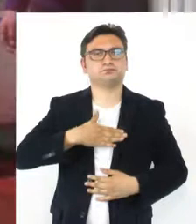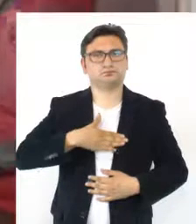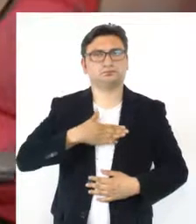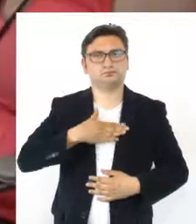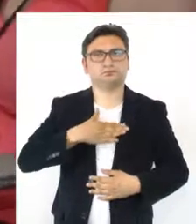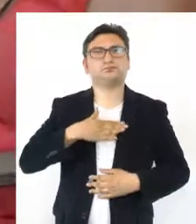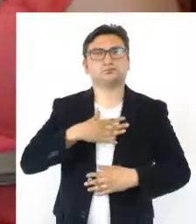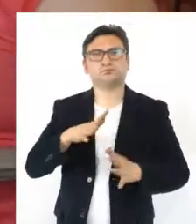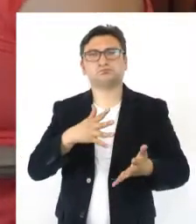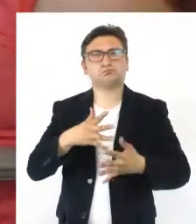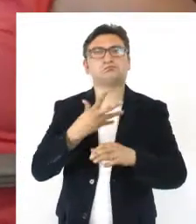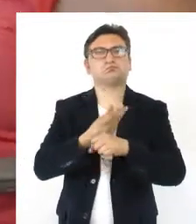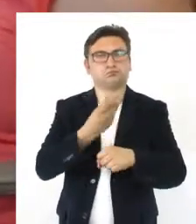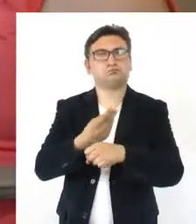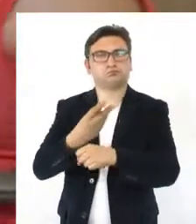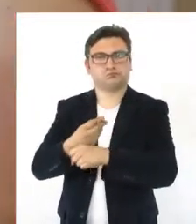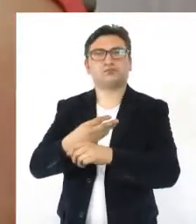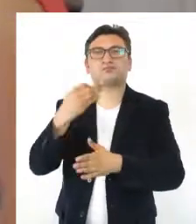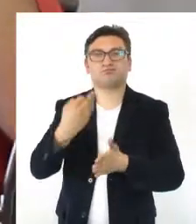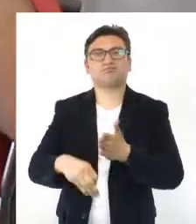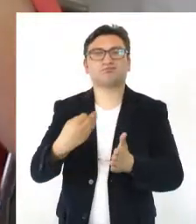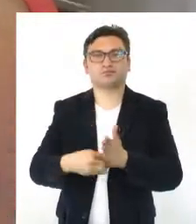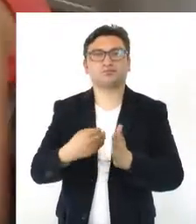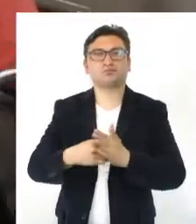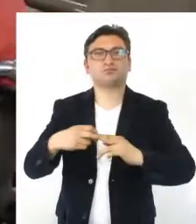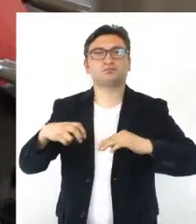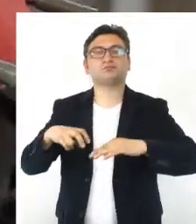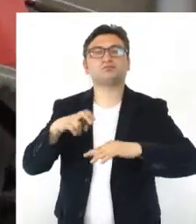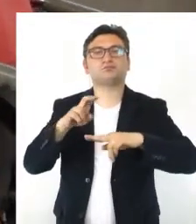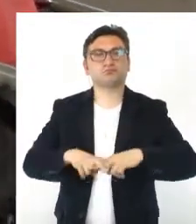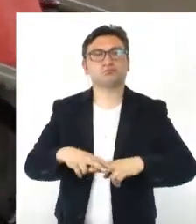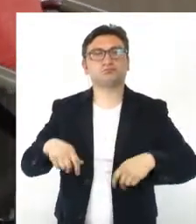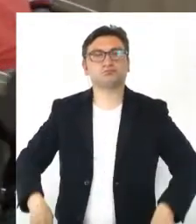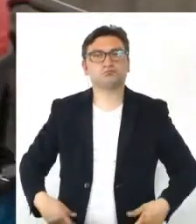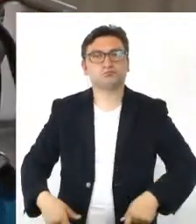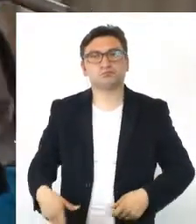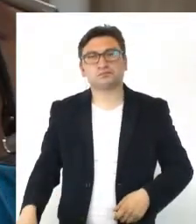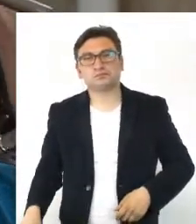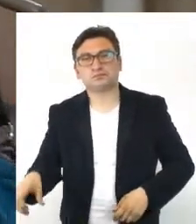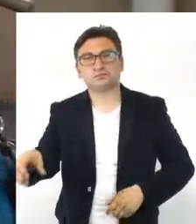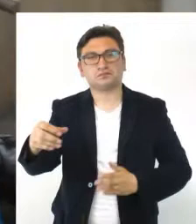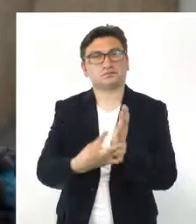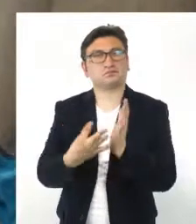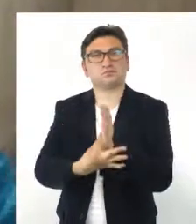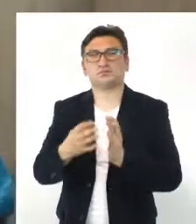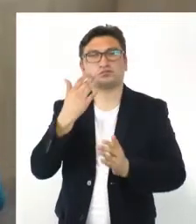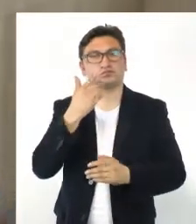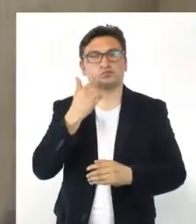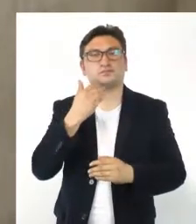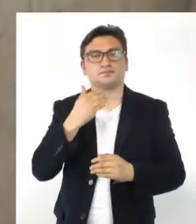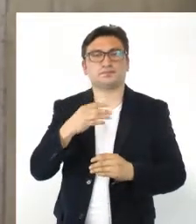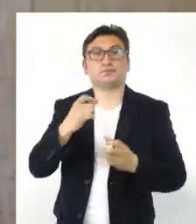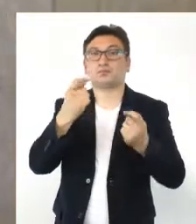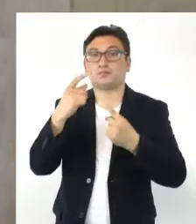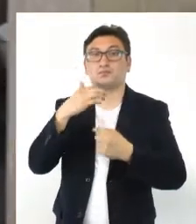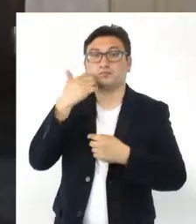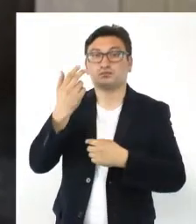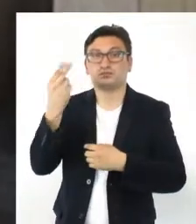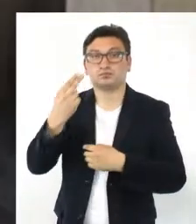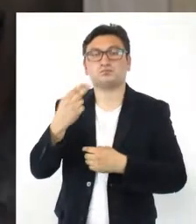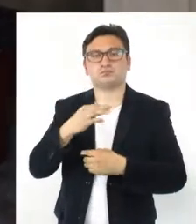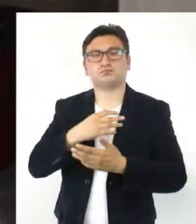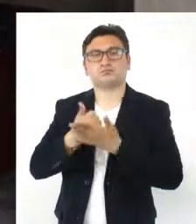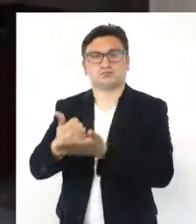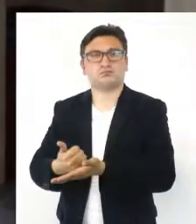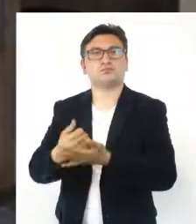Los baños se encuentran medianamente adaptados, ya que carecen de pasamanos, y si lo requirieses, también cuentan con el servicio de préstamo de